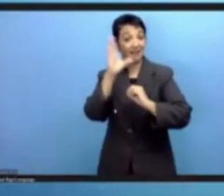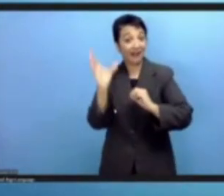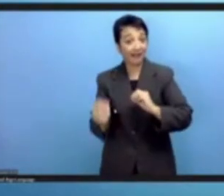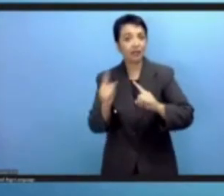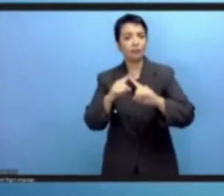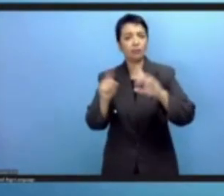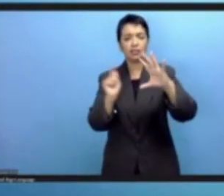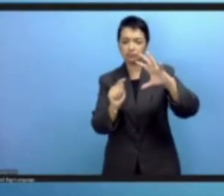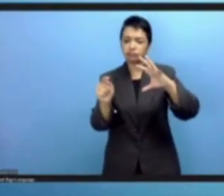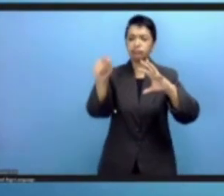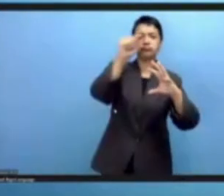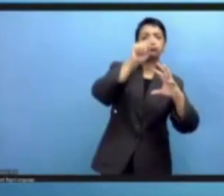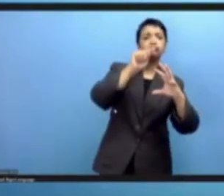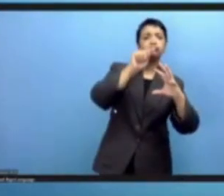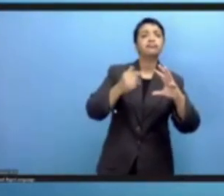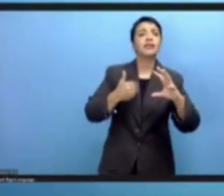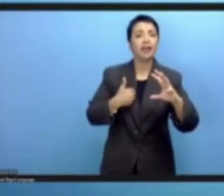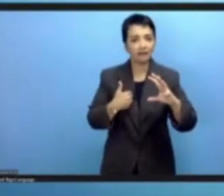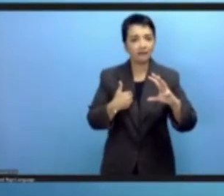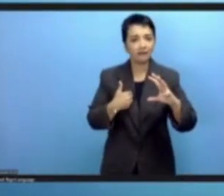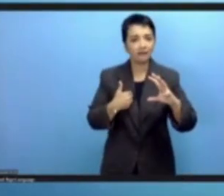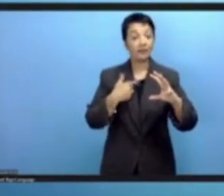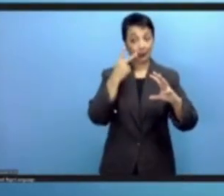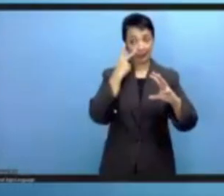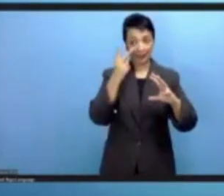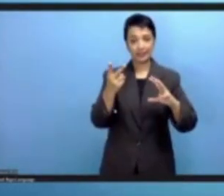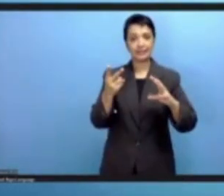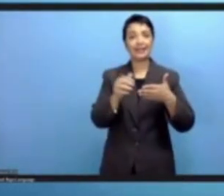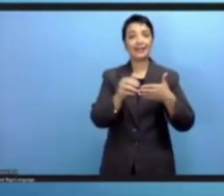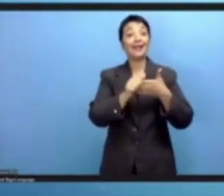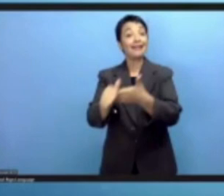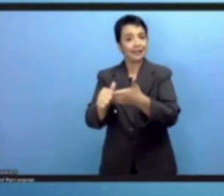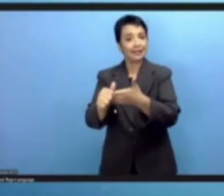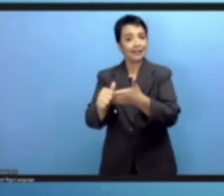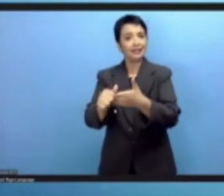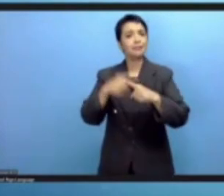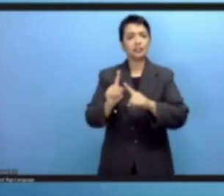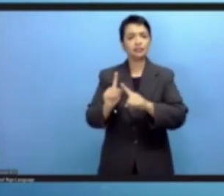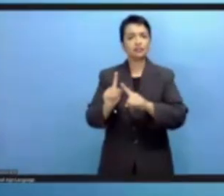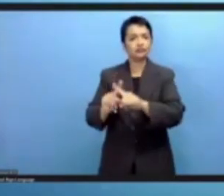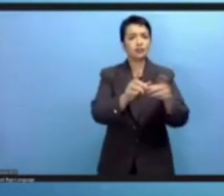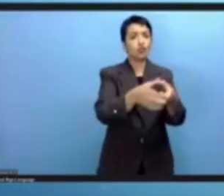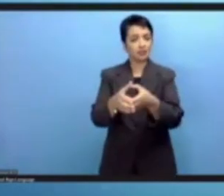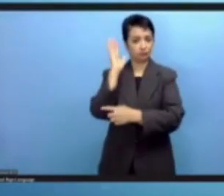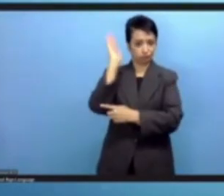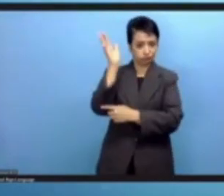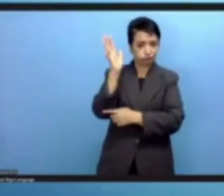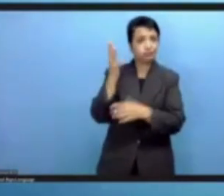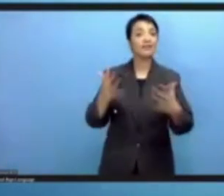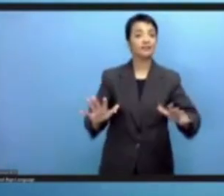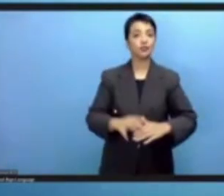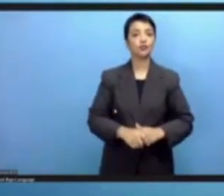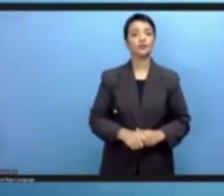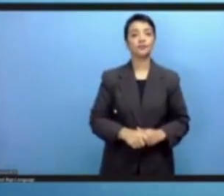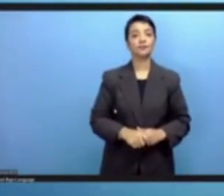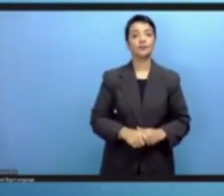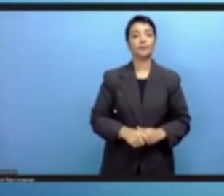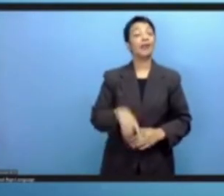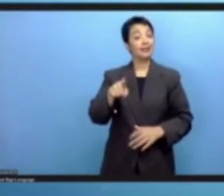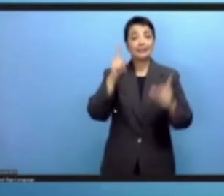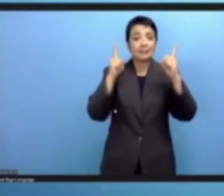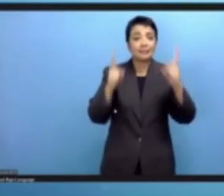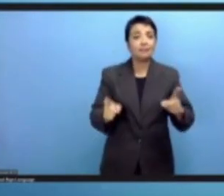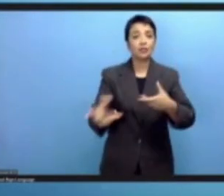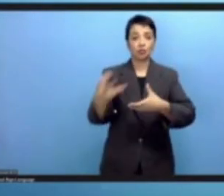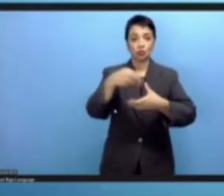las comunidades locales que ayuden a tener contenido apropiado Innovación global y propiedad de la comunidad así como